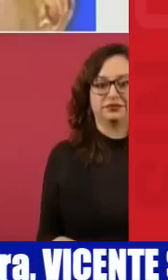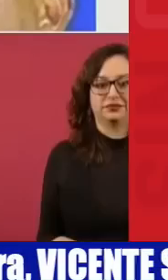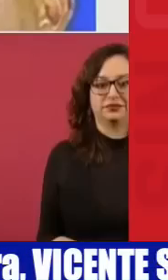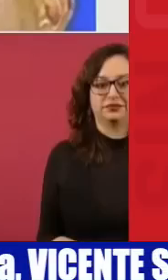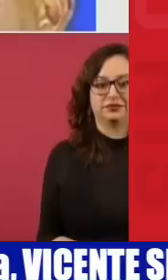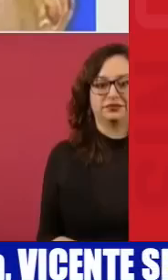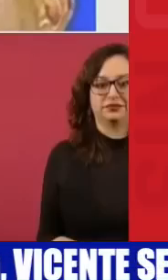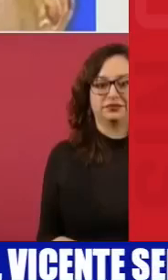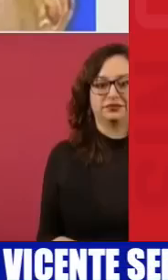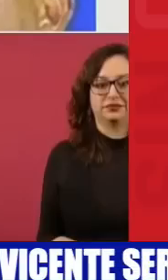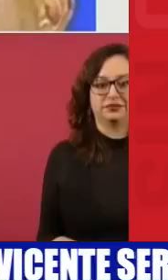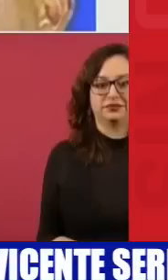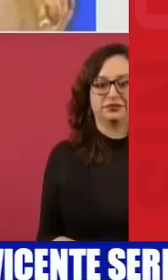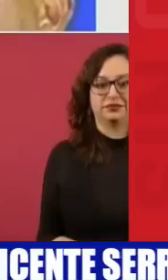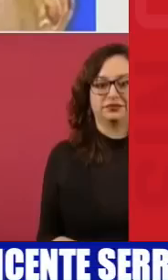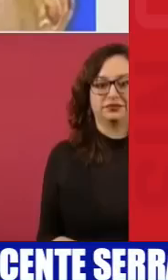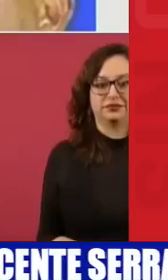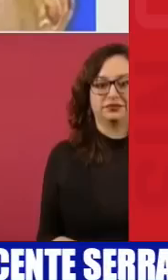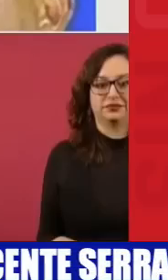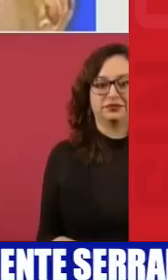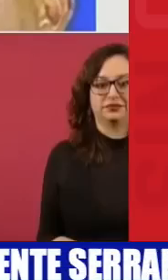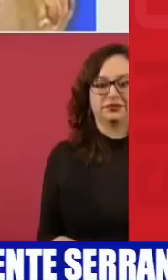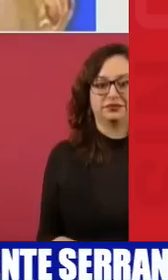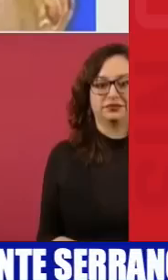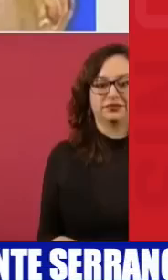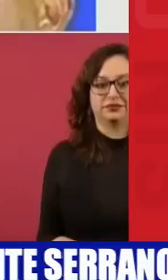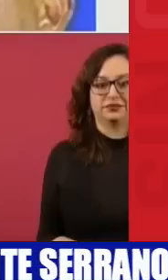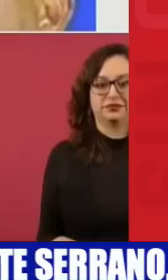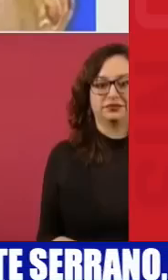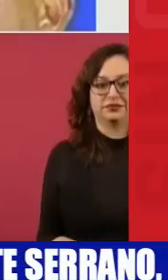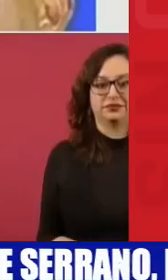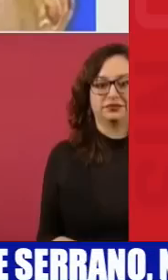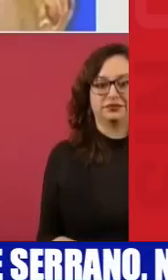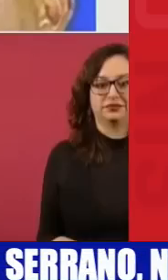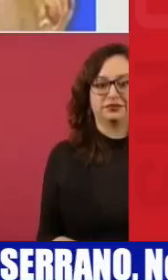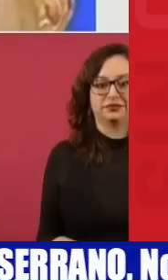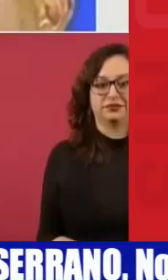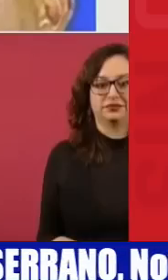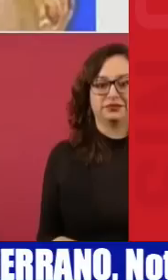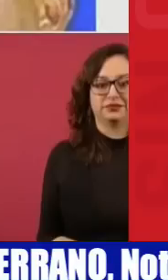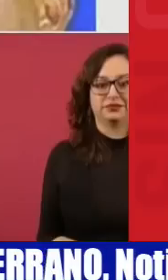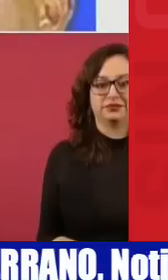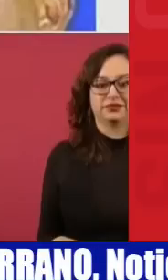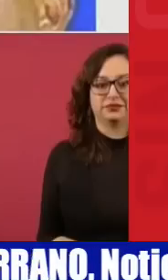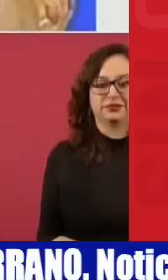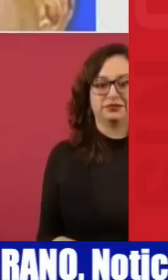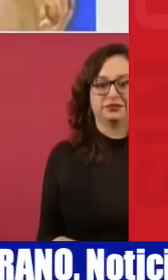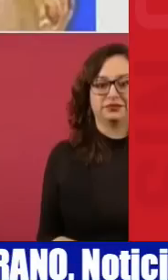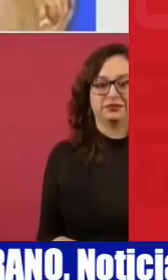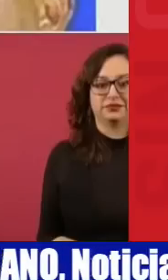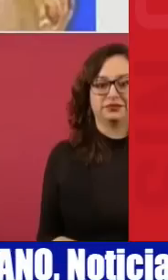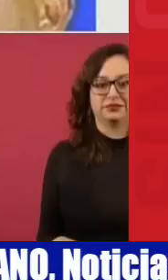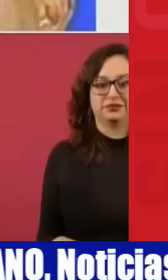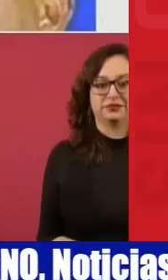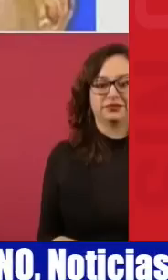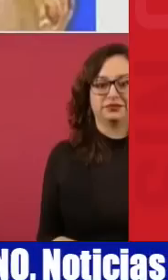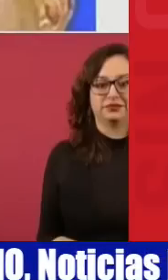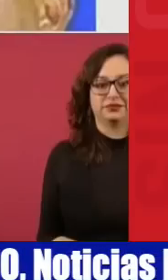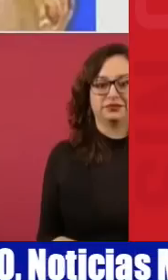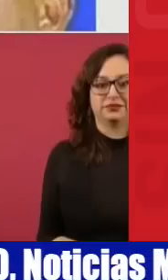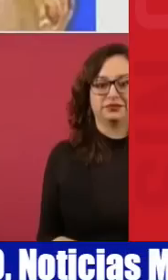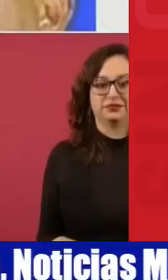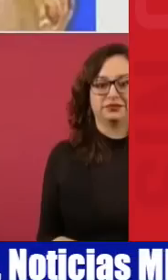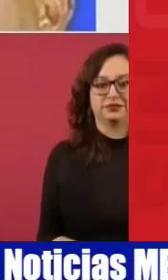2006, como una alegoría al planteamiento que hizo pues uno de los reyes absolutistas